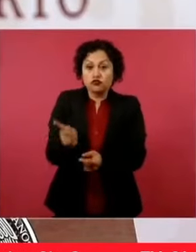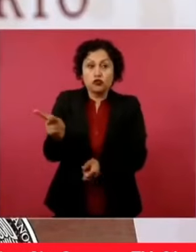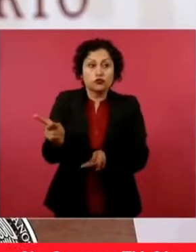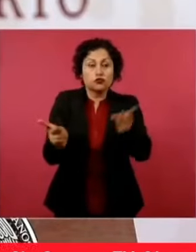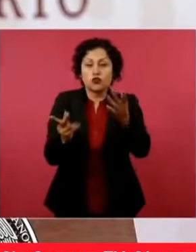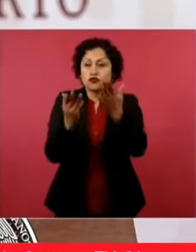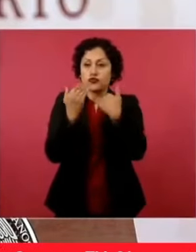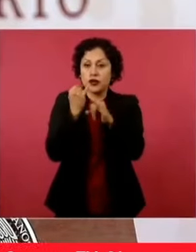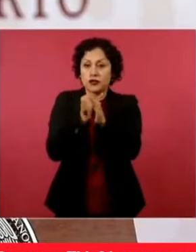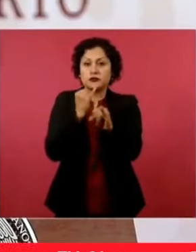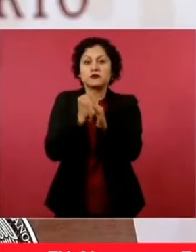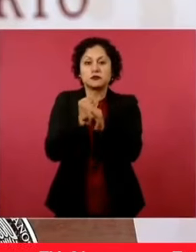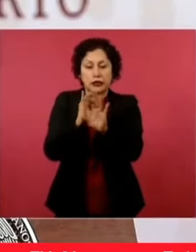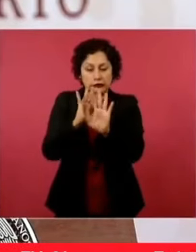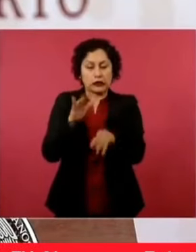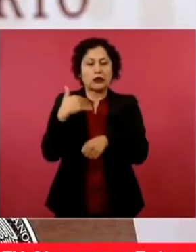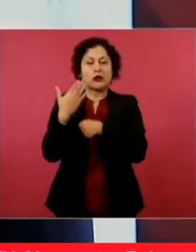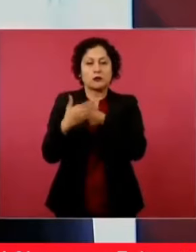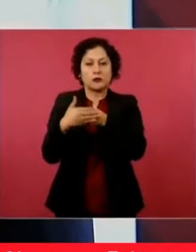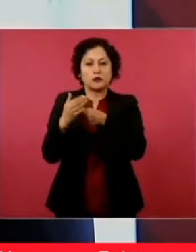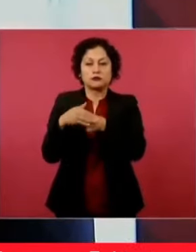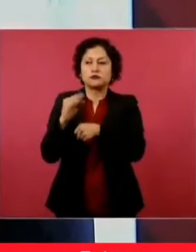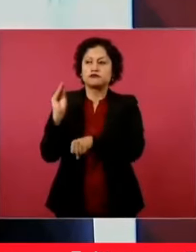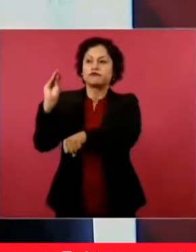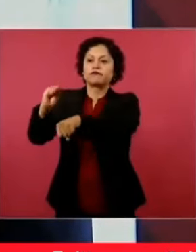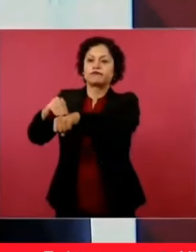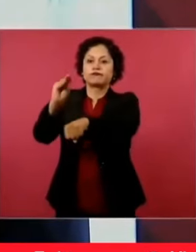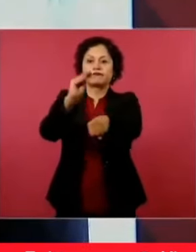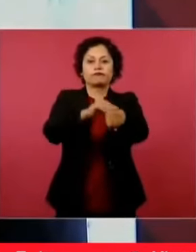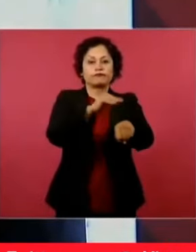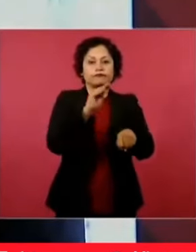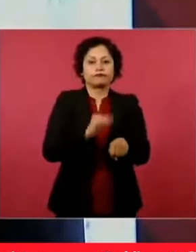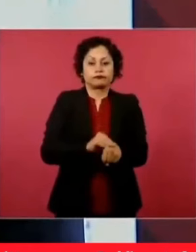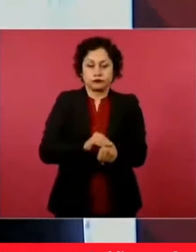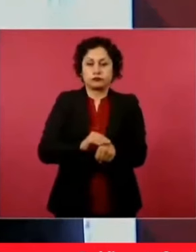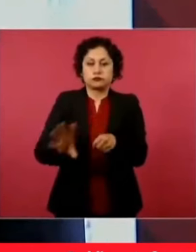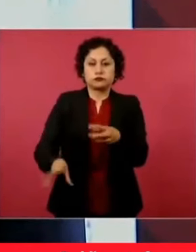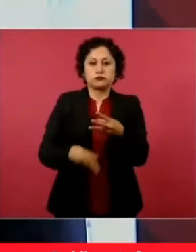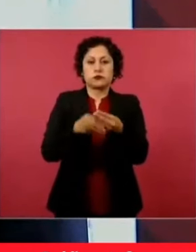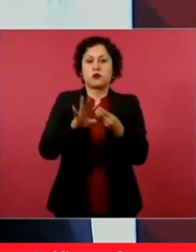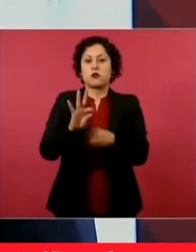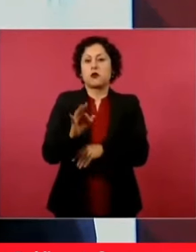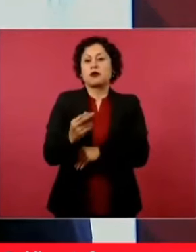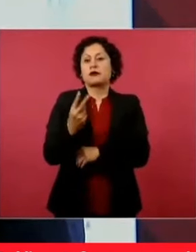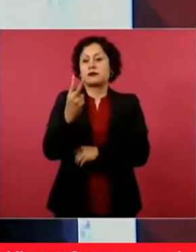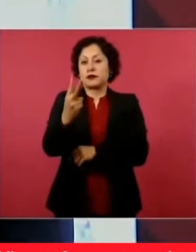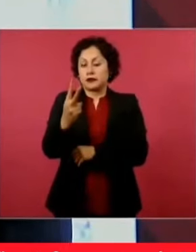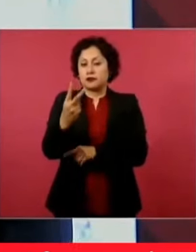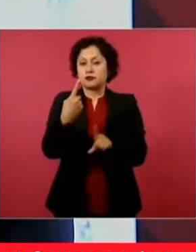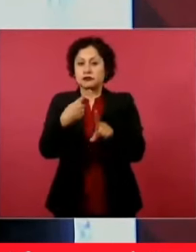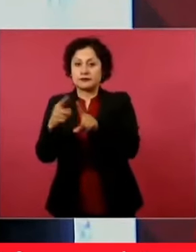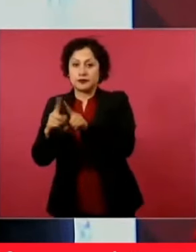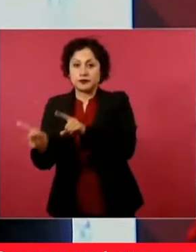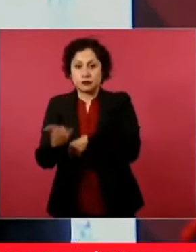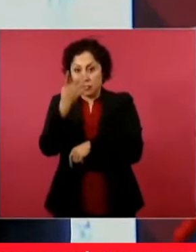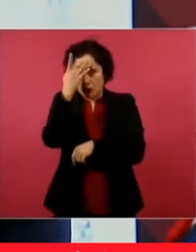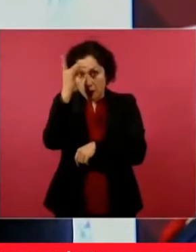70% de las localidades con alta marginación y 42 pueblos mágicos adicionales para llegar a 170. Esto